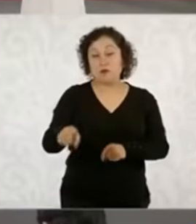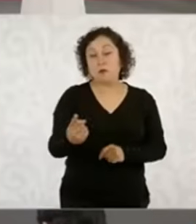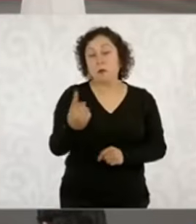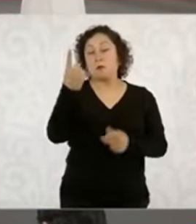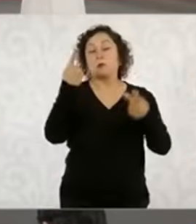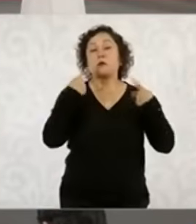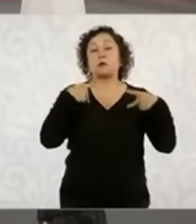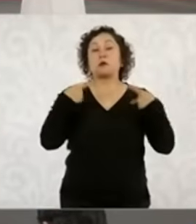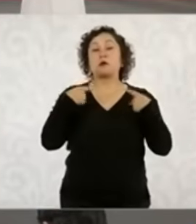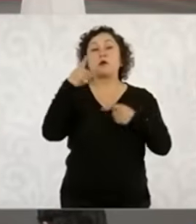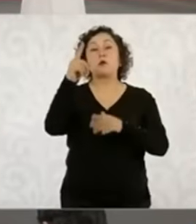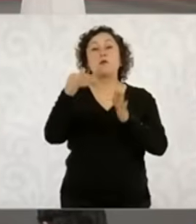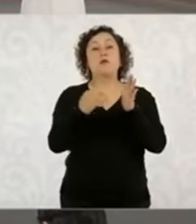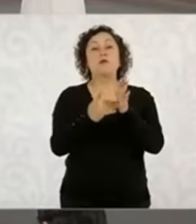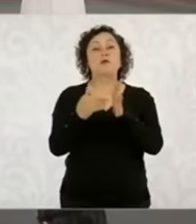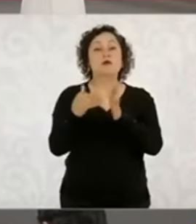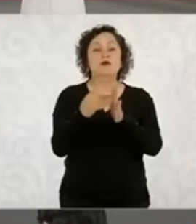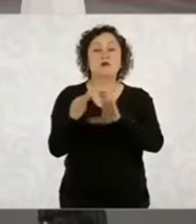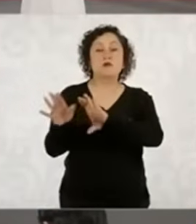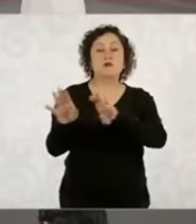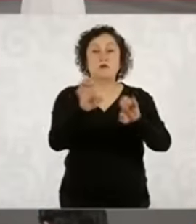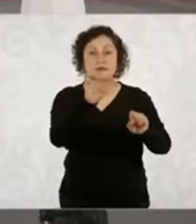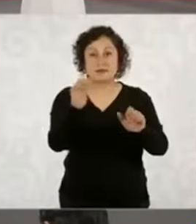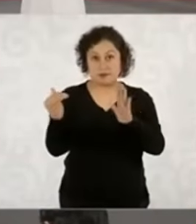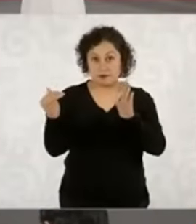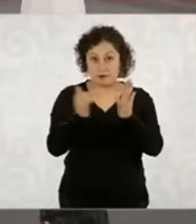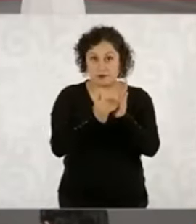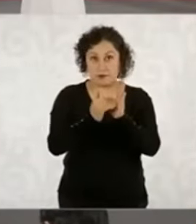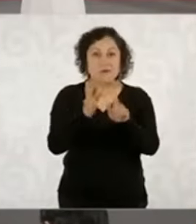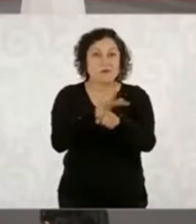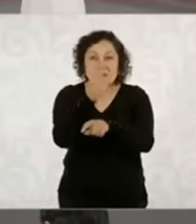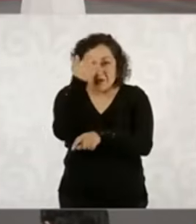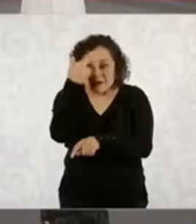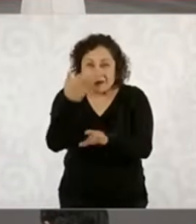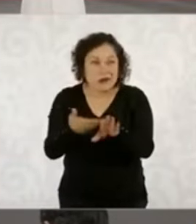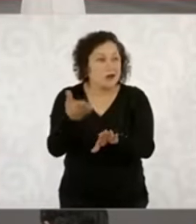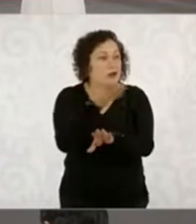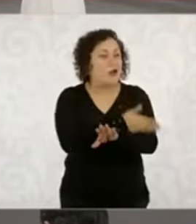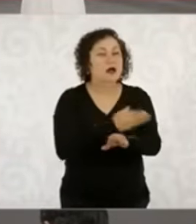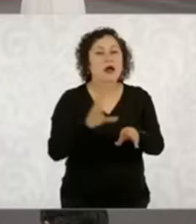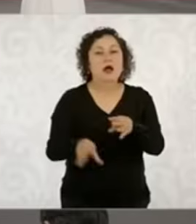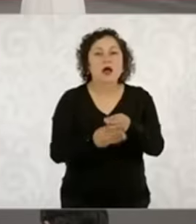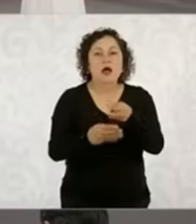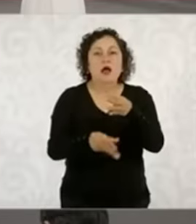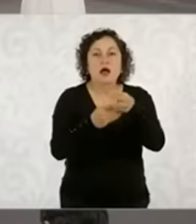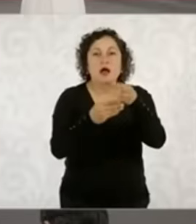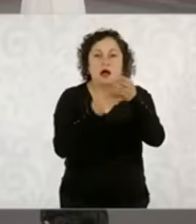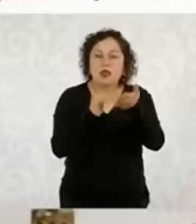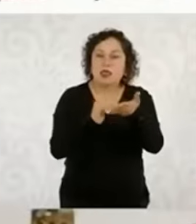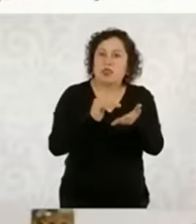1.900.000 pesos por todo este incremento absurdo y las quitas llegan a ser de